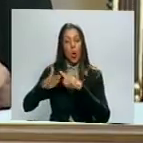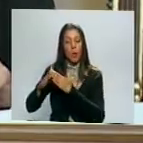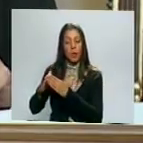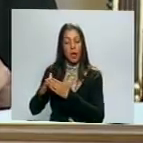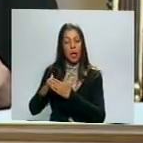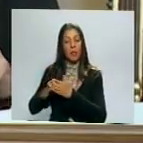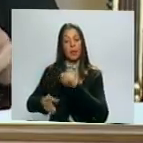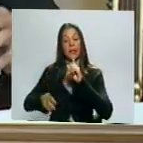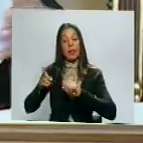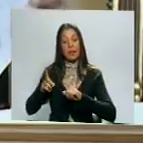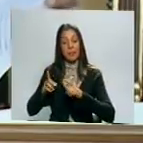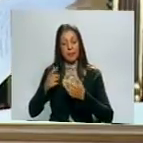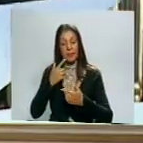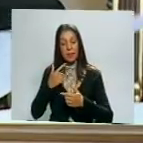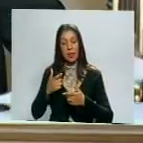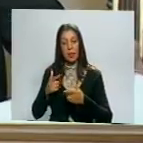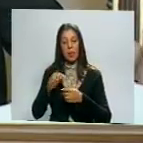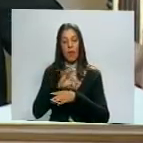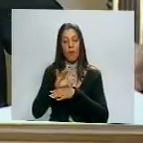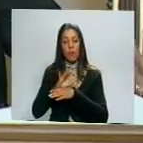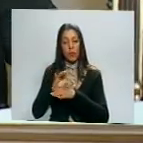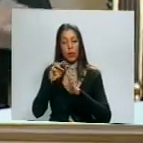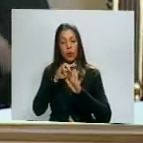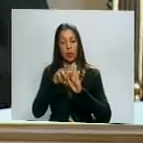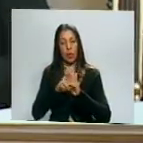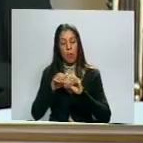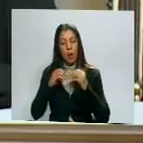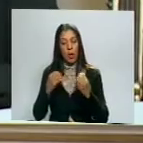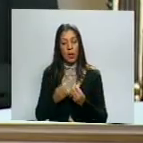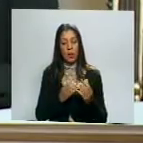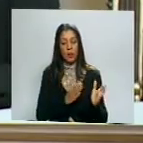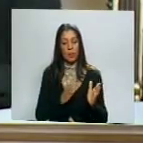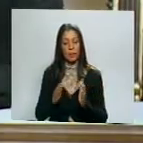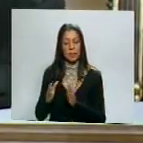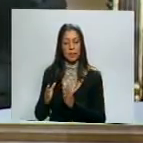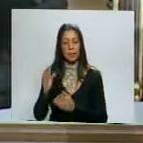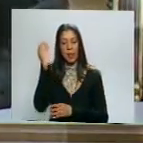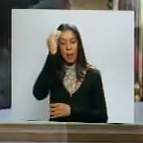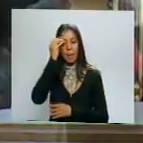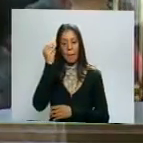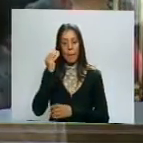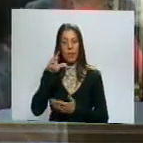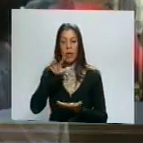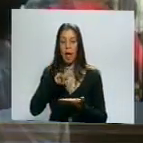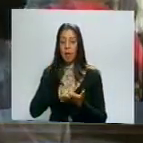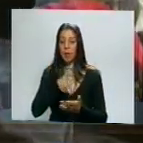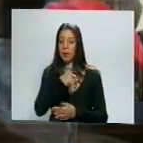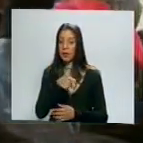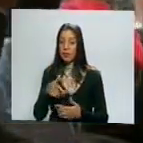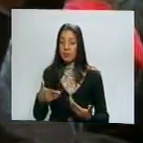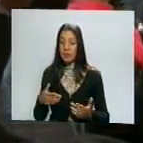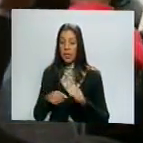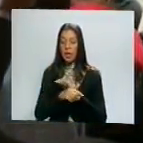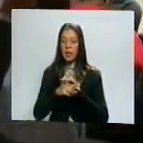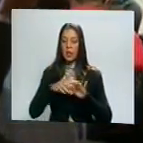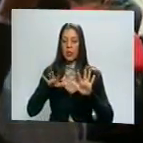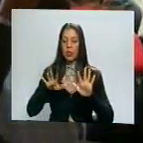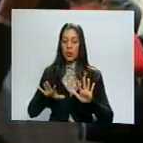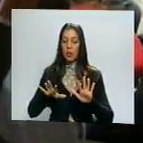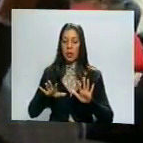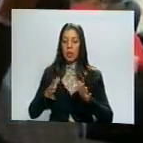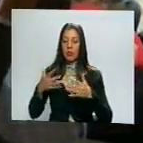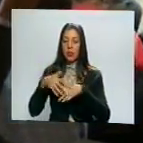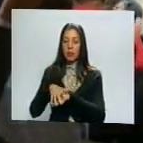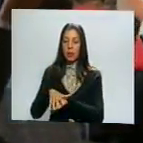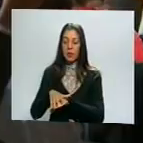en lo referido a su organización y funcionamiento. En consideración para su aprobación, artículo 10 sobre integración del